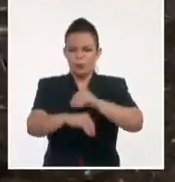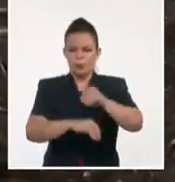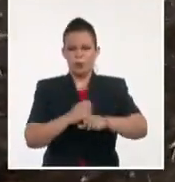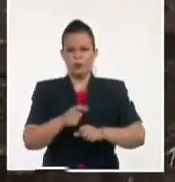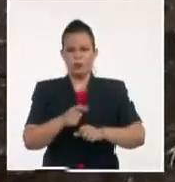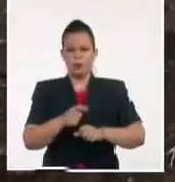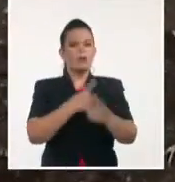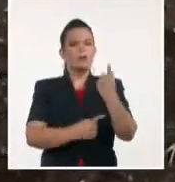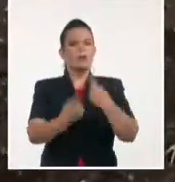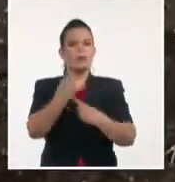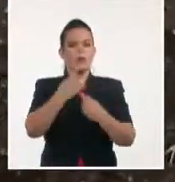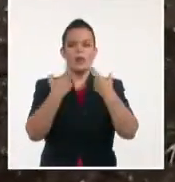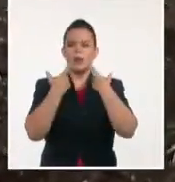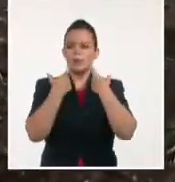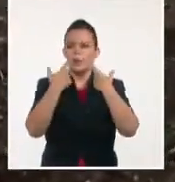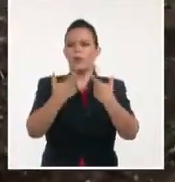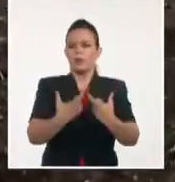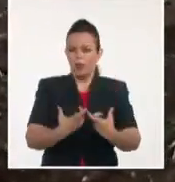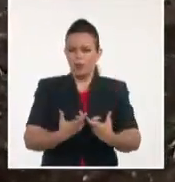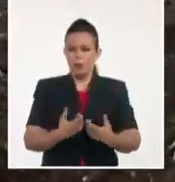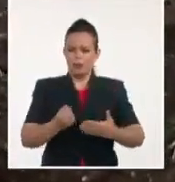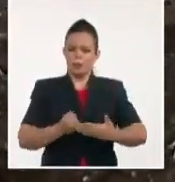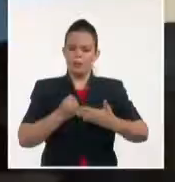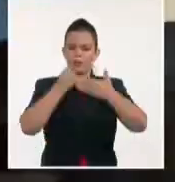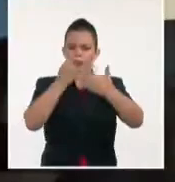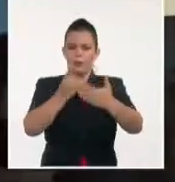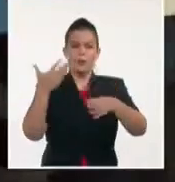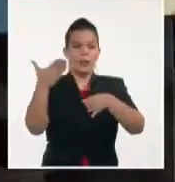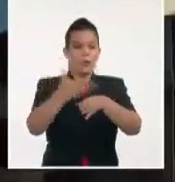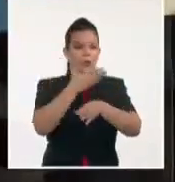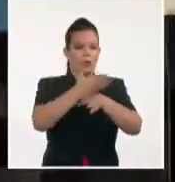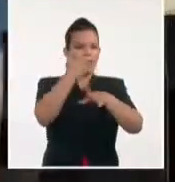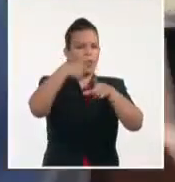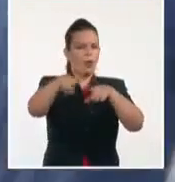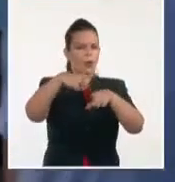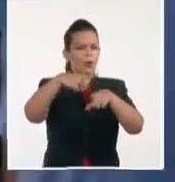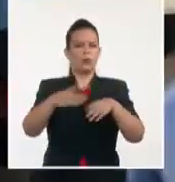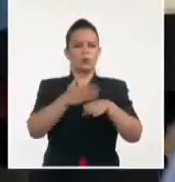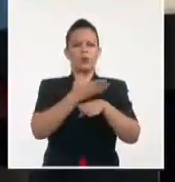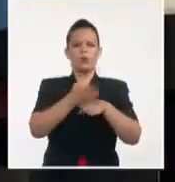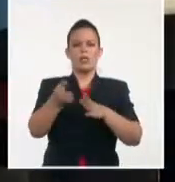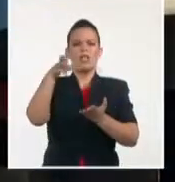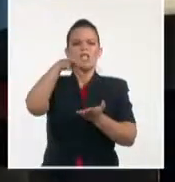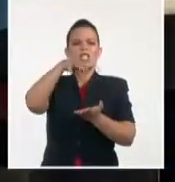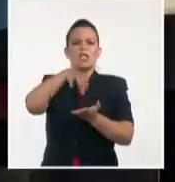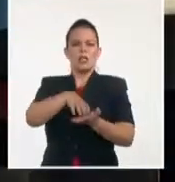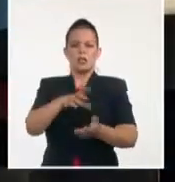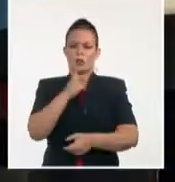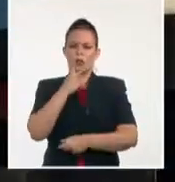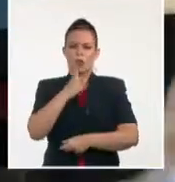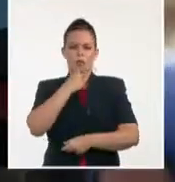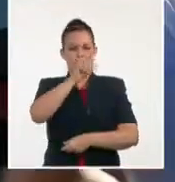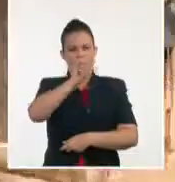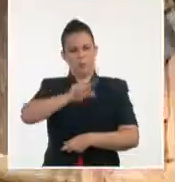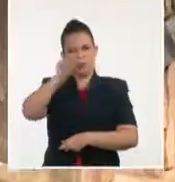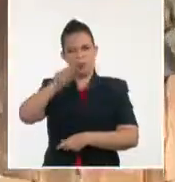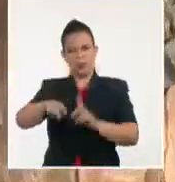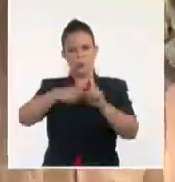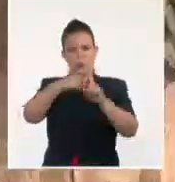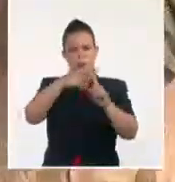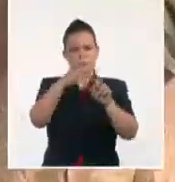convertido en un pilar activo para sostener con variedad de productos los centros de aislamiento, pacientes positivos a la